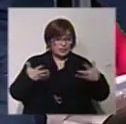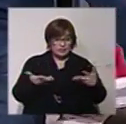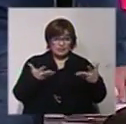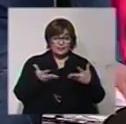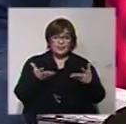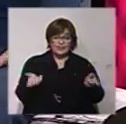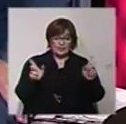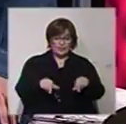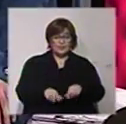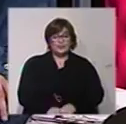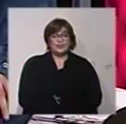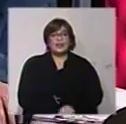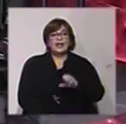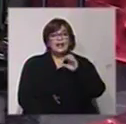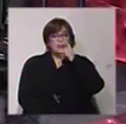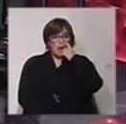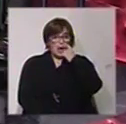pausa y volvemos con más de este Esto pasa acá.